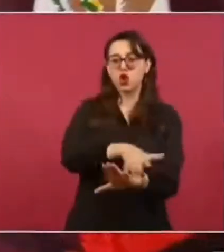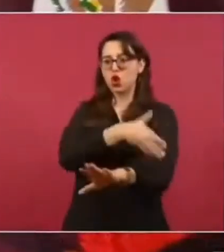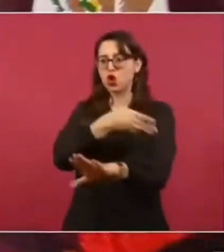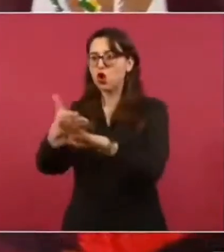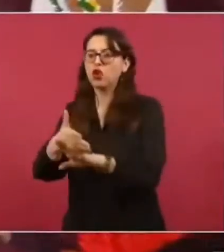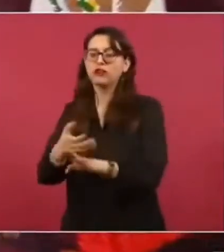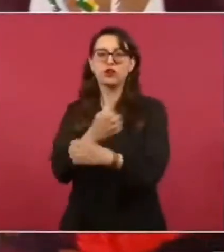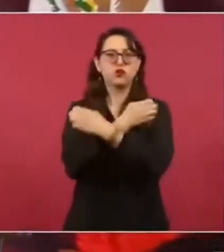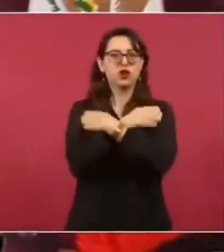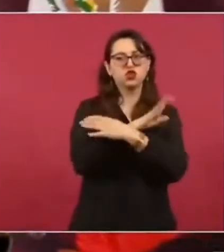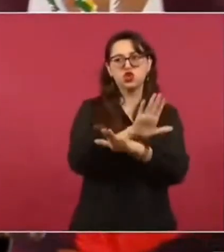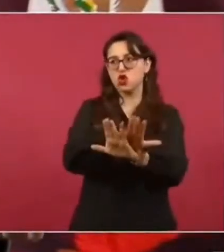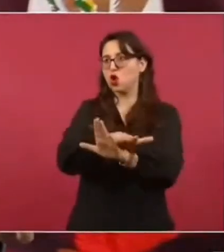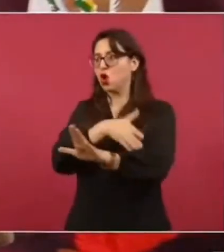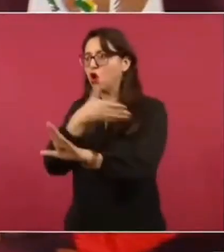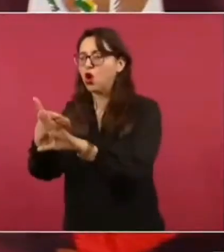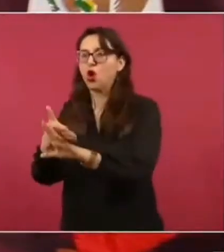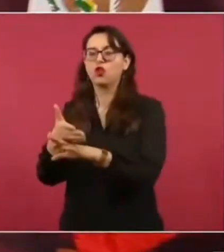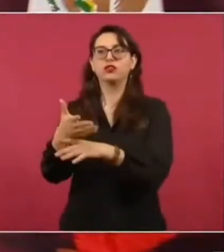Pero el PRI